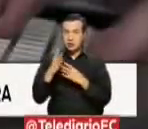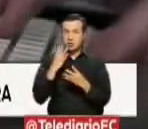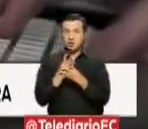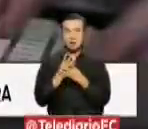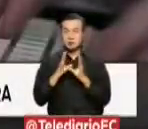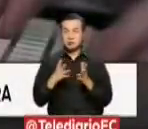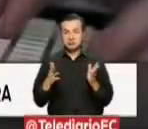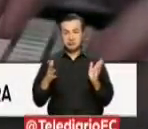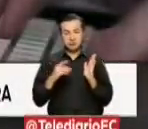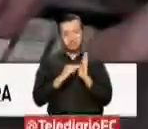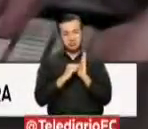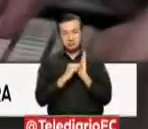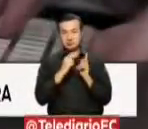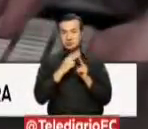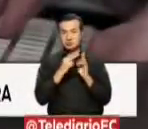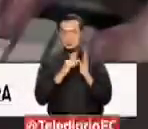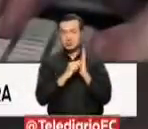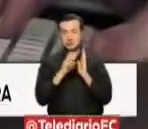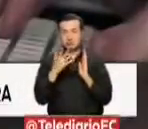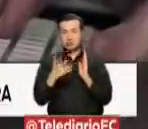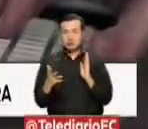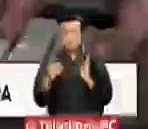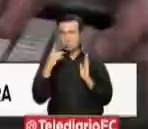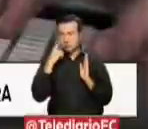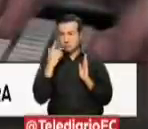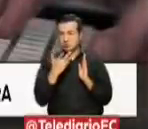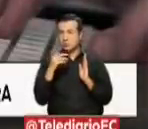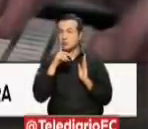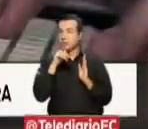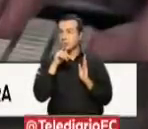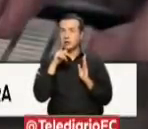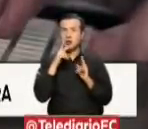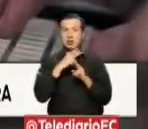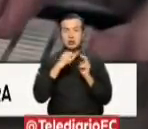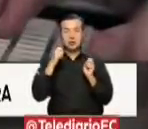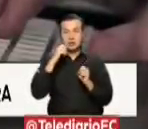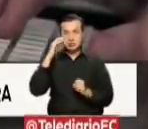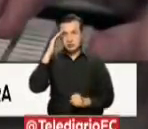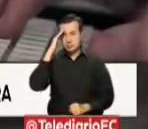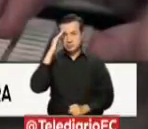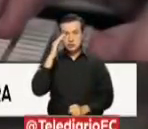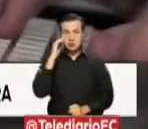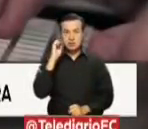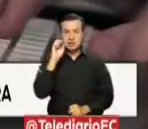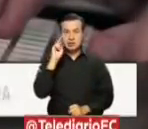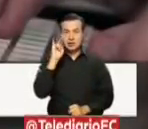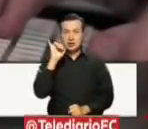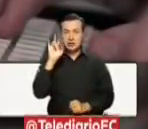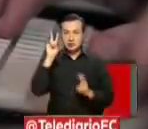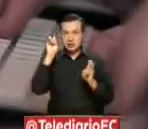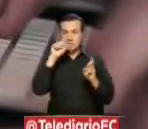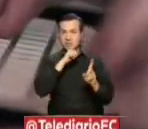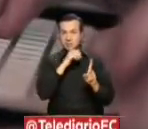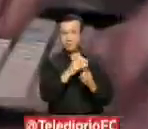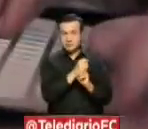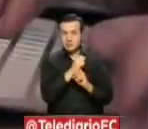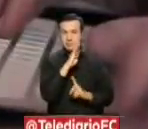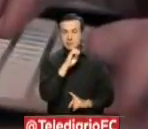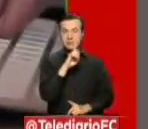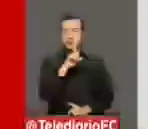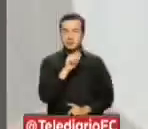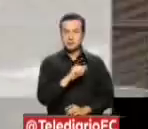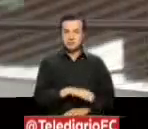del Centro de Rehabilitación Social, donde se encuentra la exagente de la SENAIN involucrada en el caso Balda.